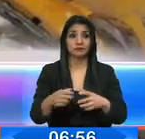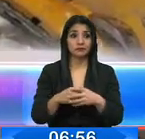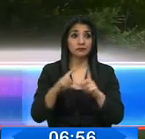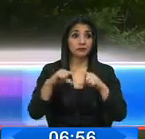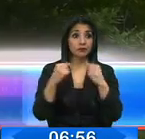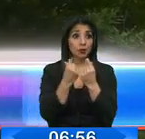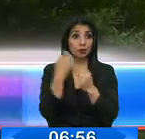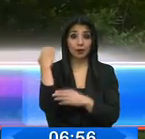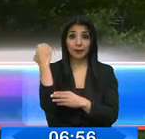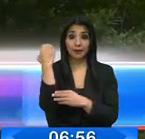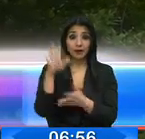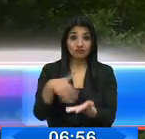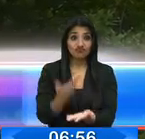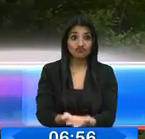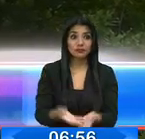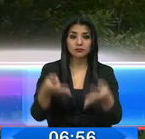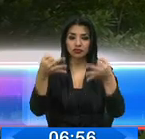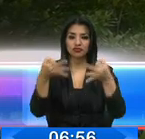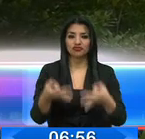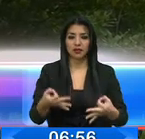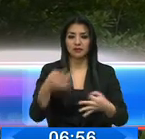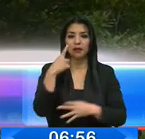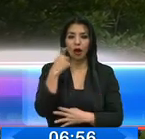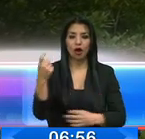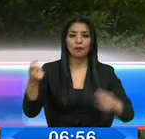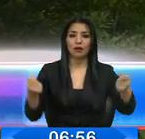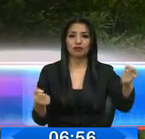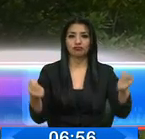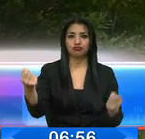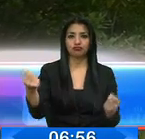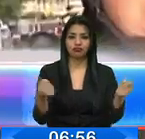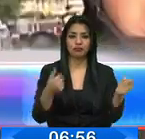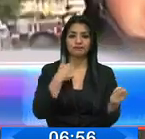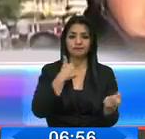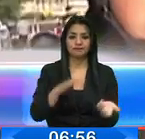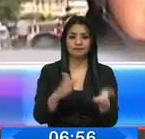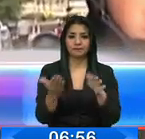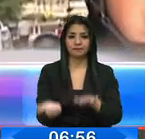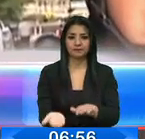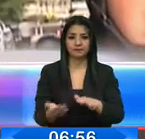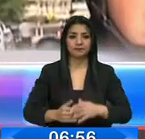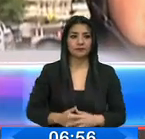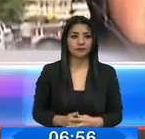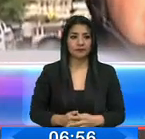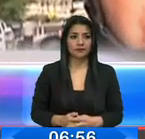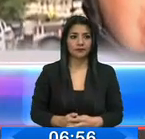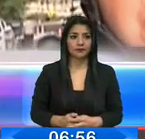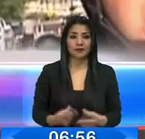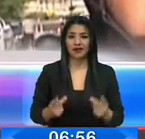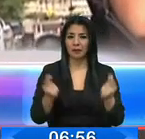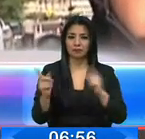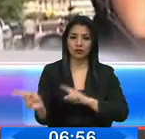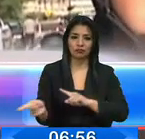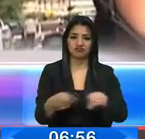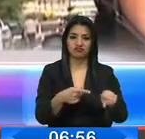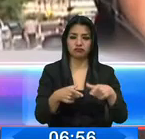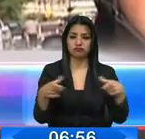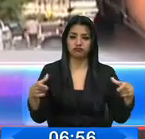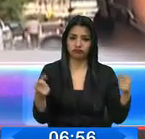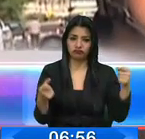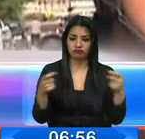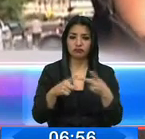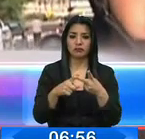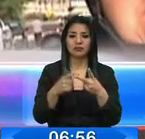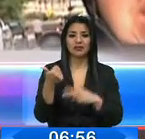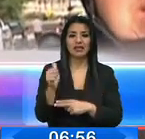llegaron al auxilio, se constató que la persona que iba al interior del vehículo falleció. Se despacha una unidad de una autobomba y una unidad de rescate con